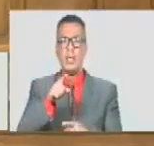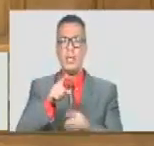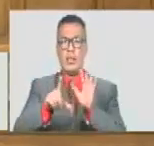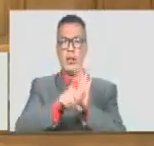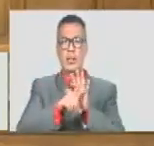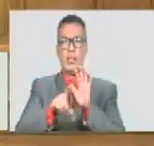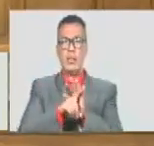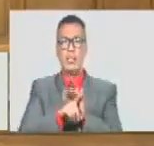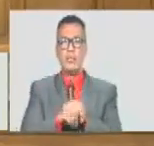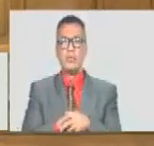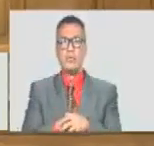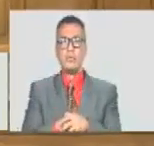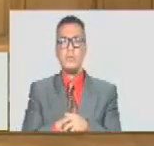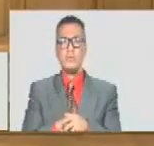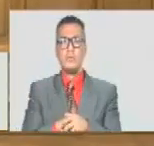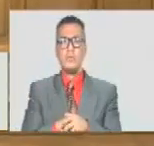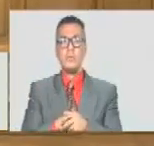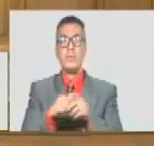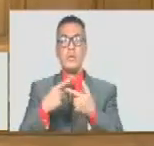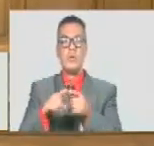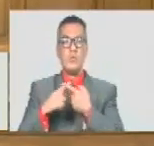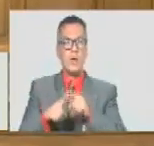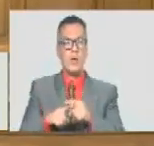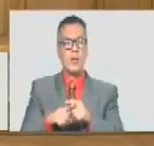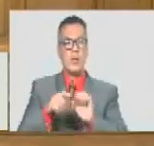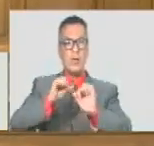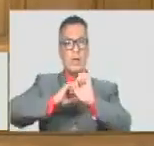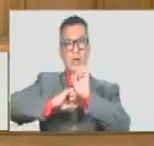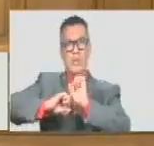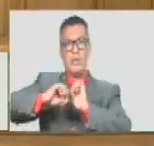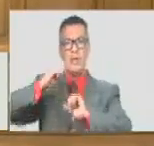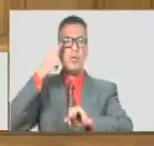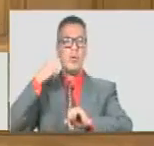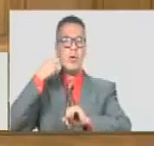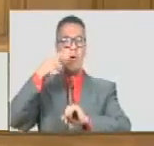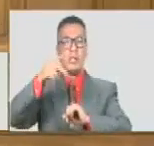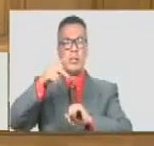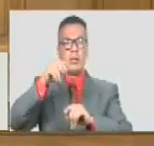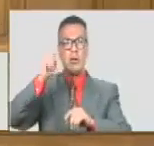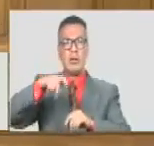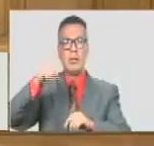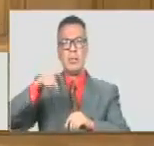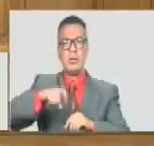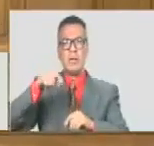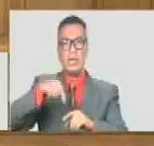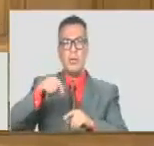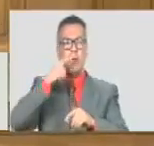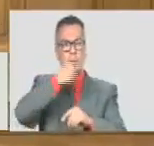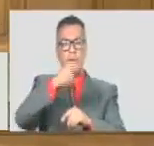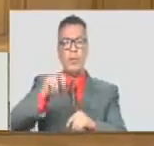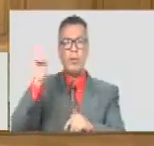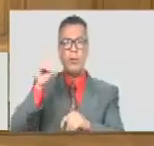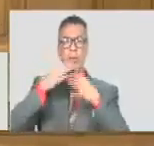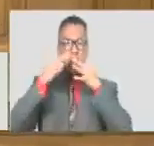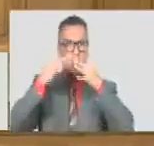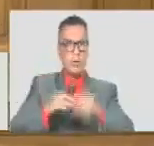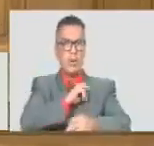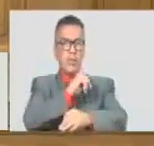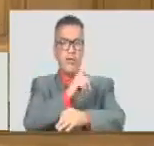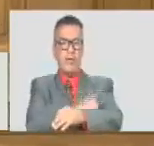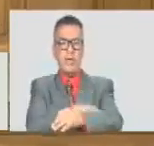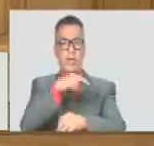ley... Un minuto, diputada. ...contra todo tipo de discriminación racial es una ley necesaria para el pueblo de Venezuela y que sin duda va a fortalecer